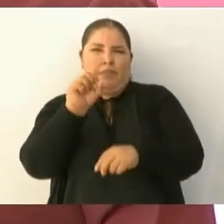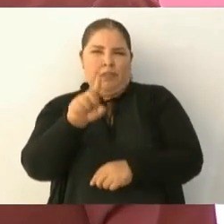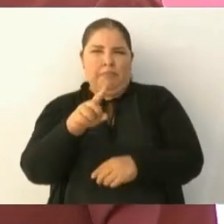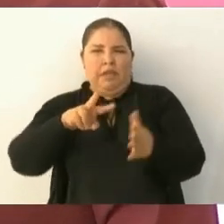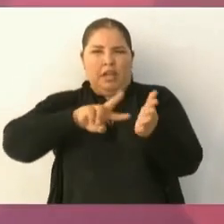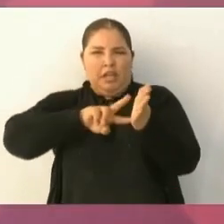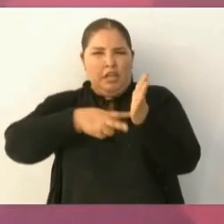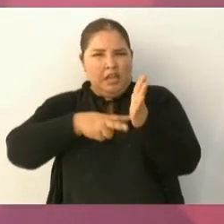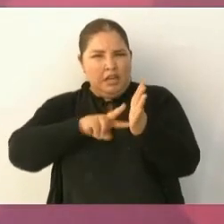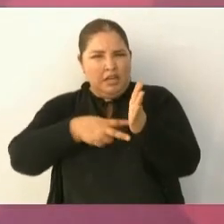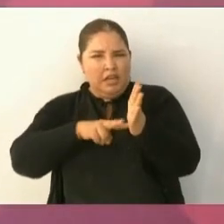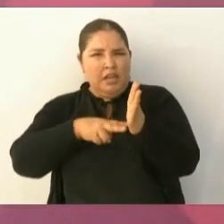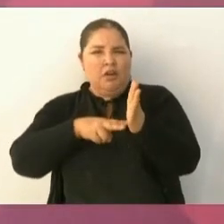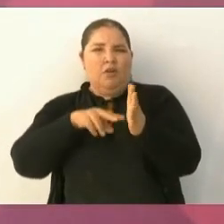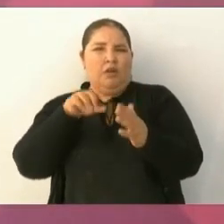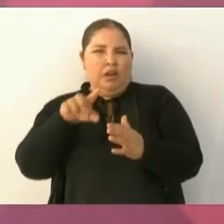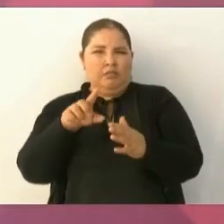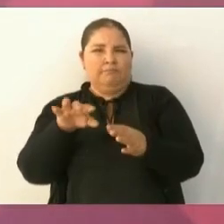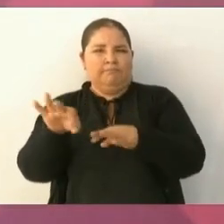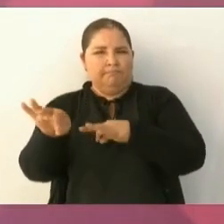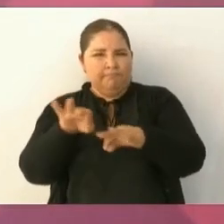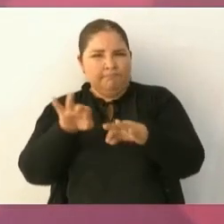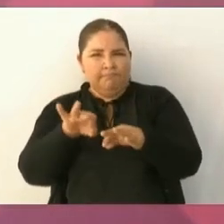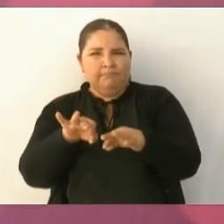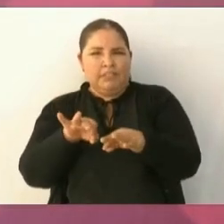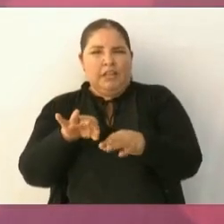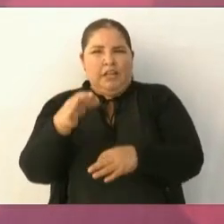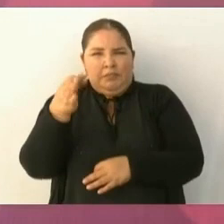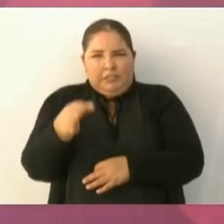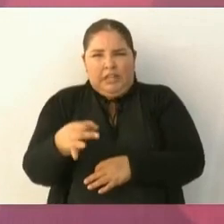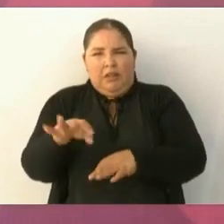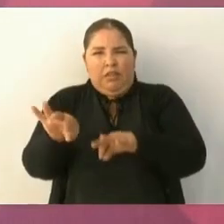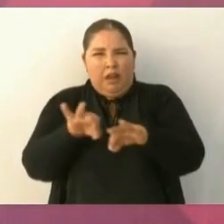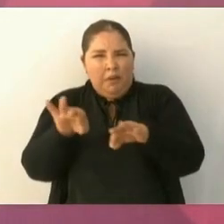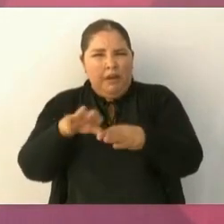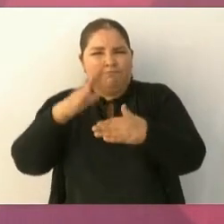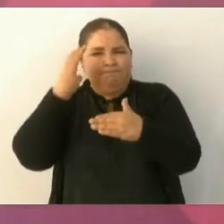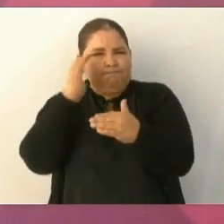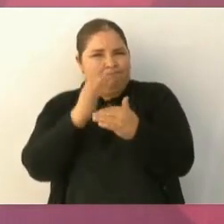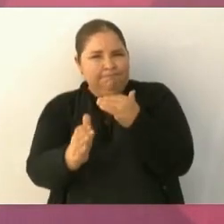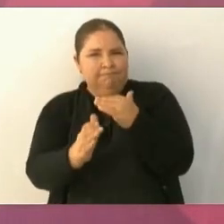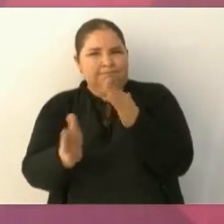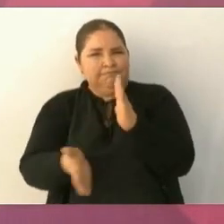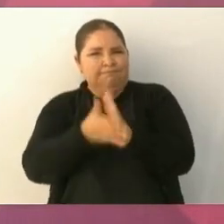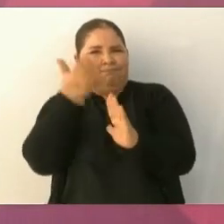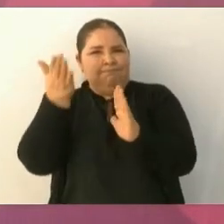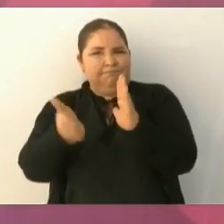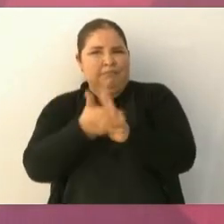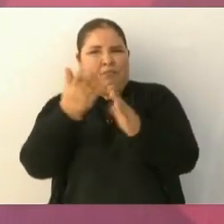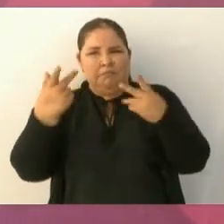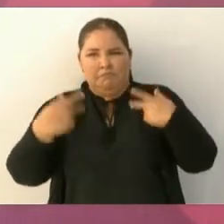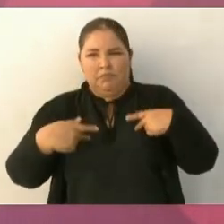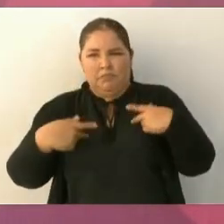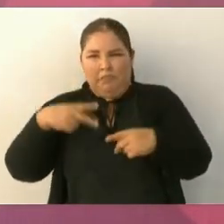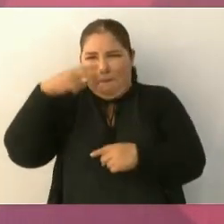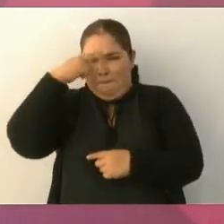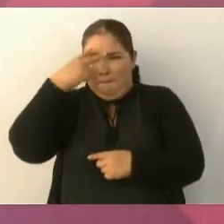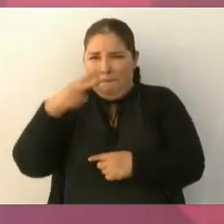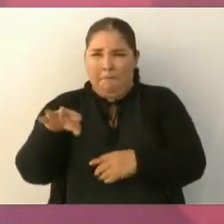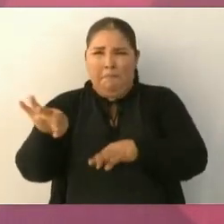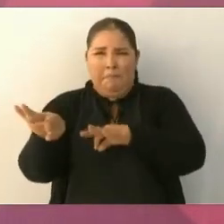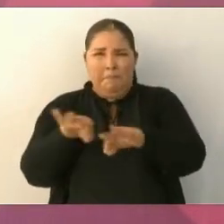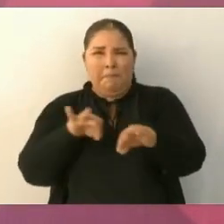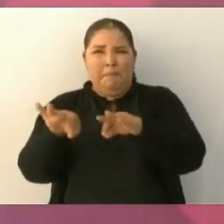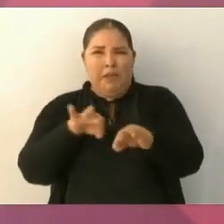Civiles Asociados, que asumió el gran reto de llevar a buen término esta construcción con mano de obra mexicana, que da